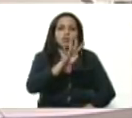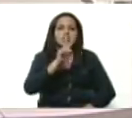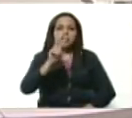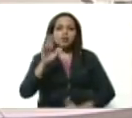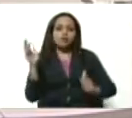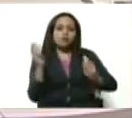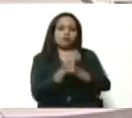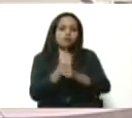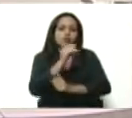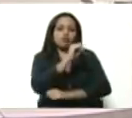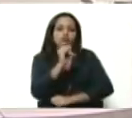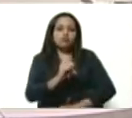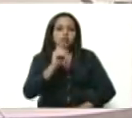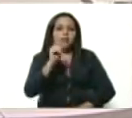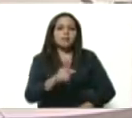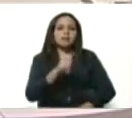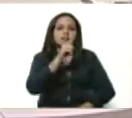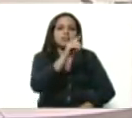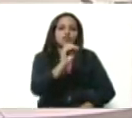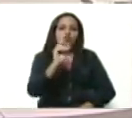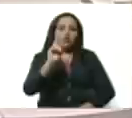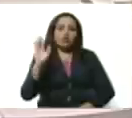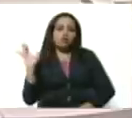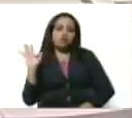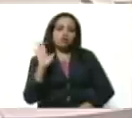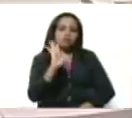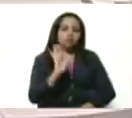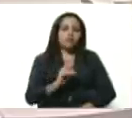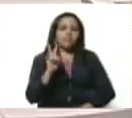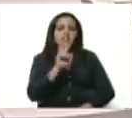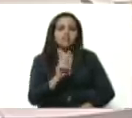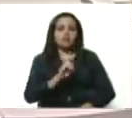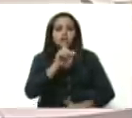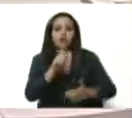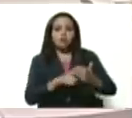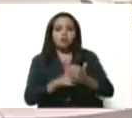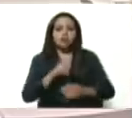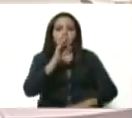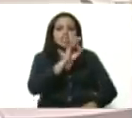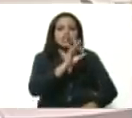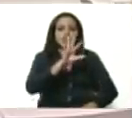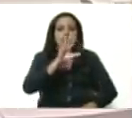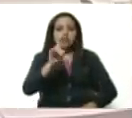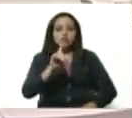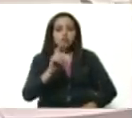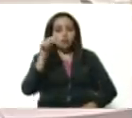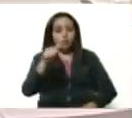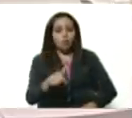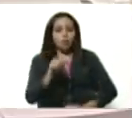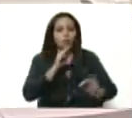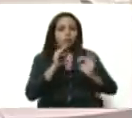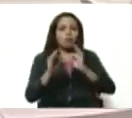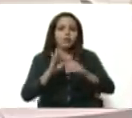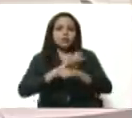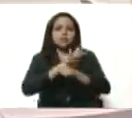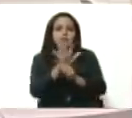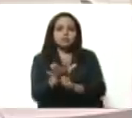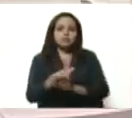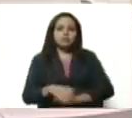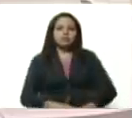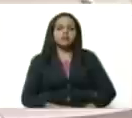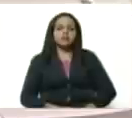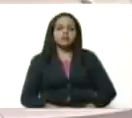el estado zulia también 102 casos importados venezuelan que se suman el día de hoy 351 casos por la infección del cob y 19